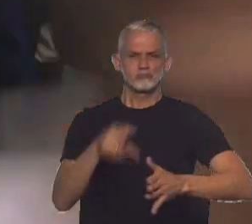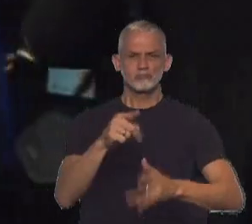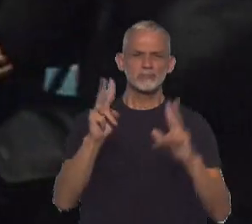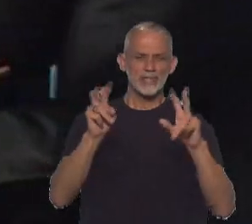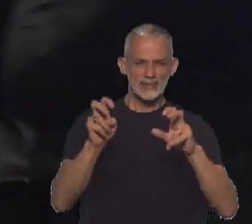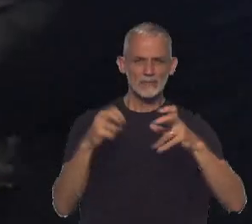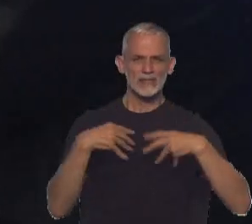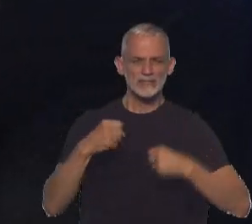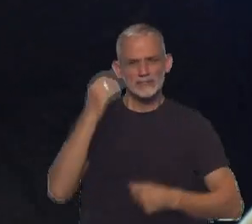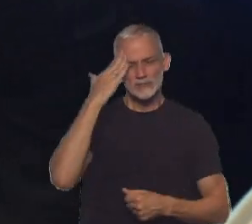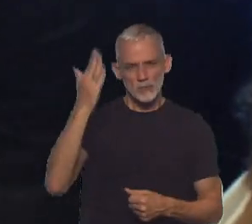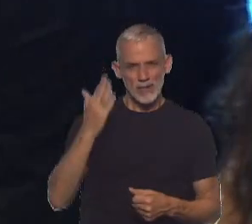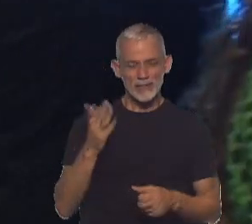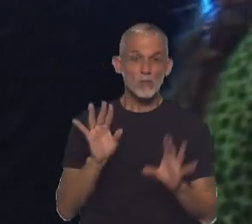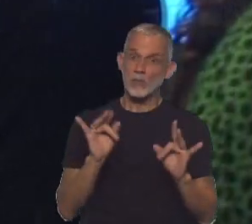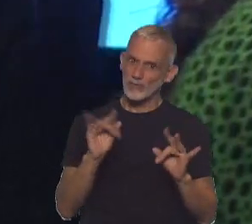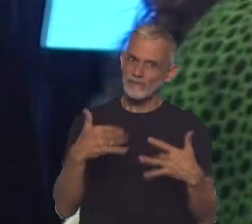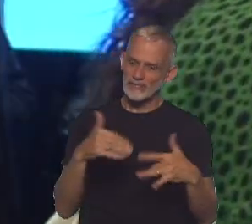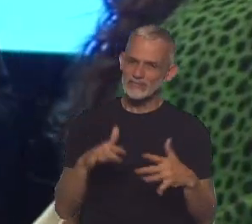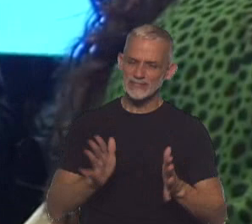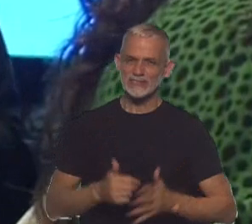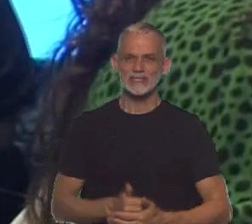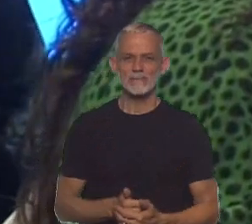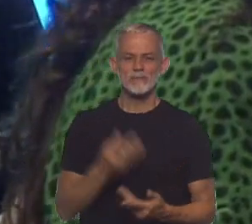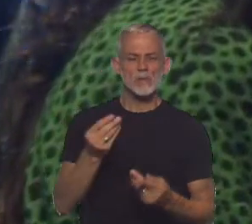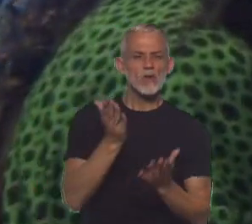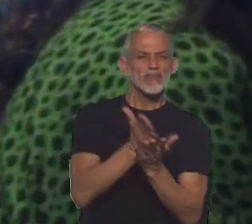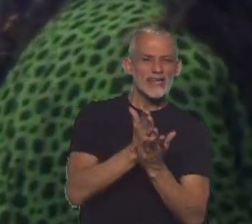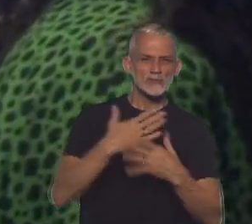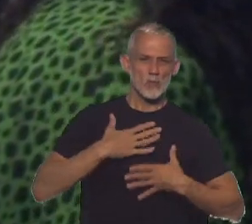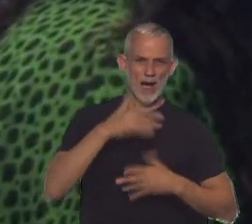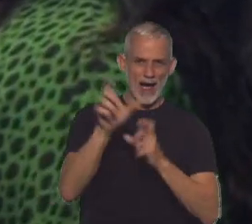tema tan difícil de abordar que es la salud mental como un derecho